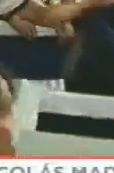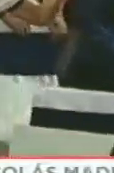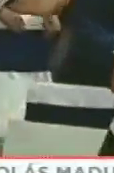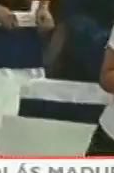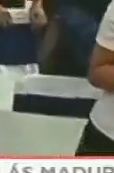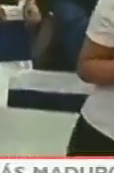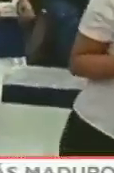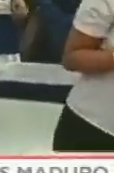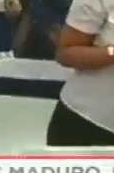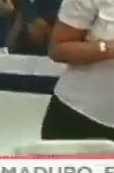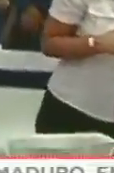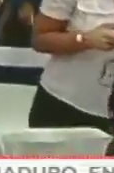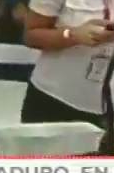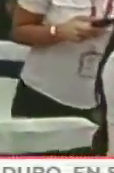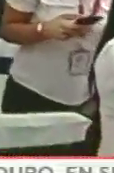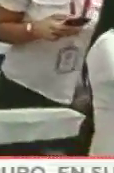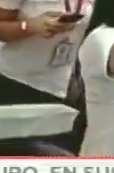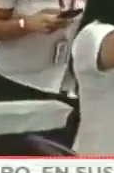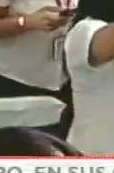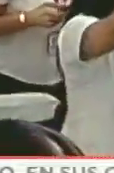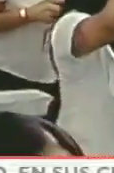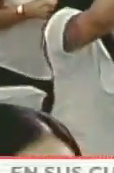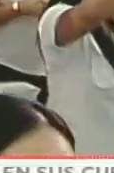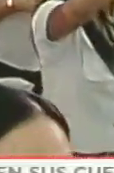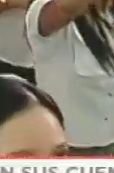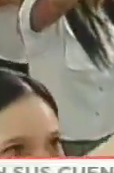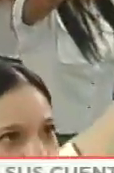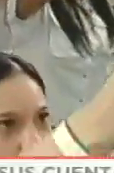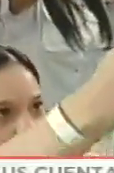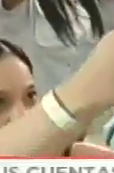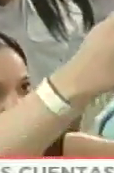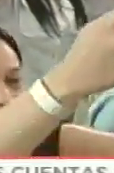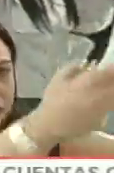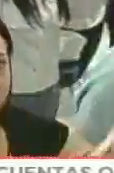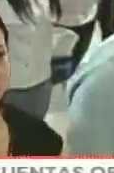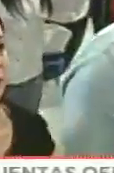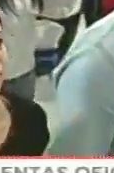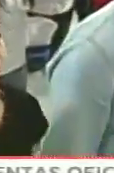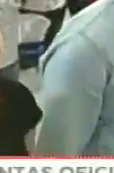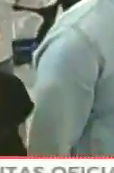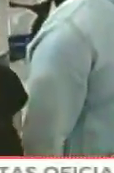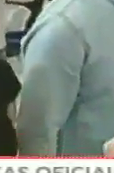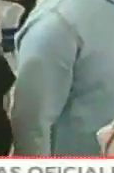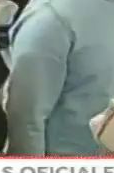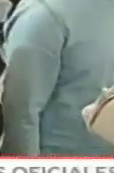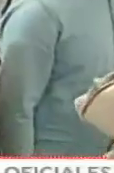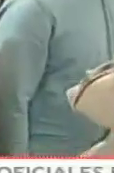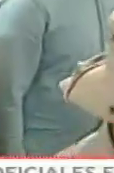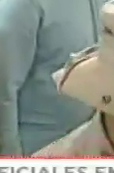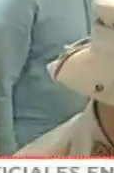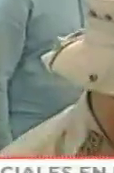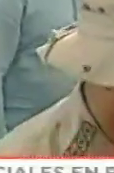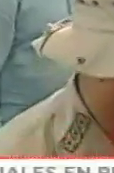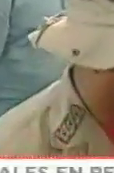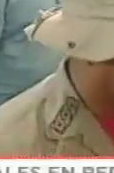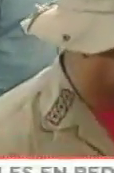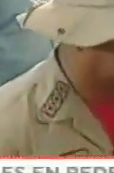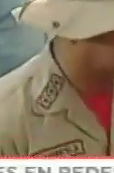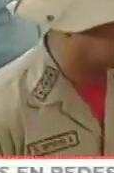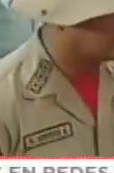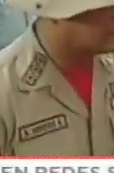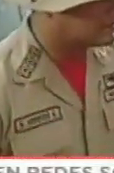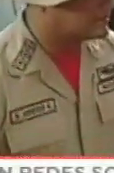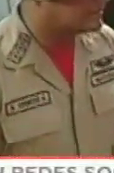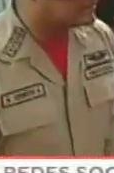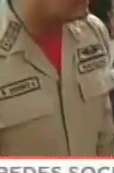muera, lucharé hasta que me muera. Y así empezó su carrera, Bolívar Libertador. Así empezó